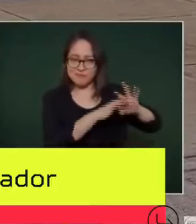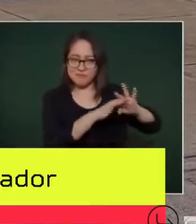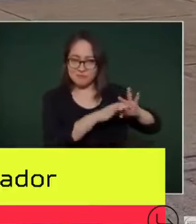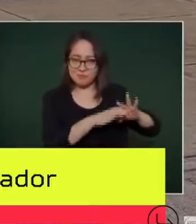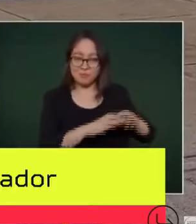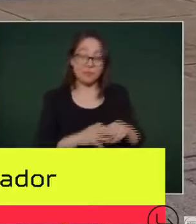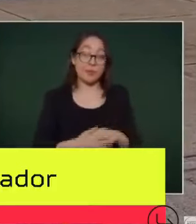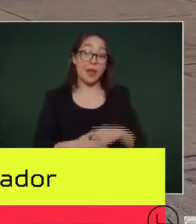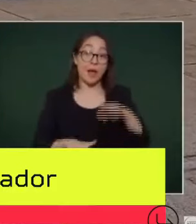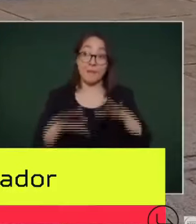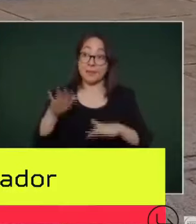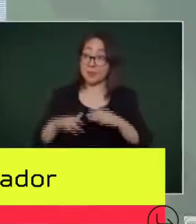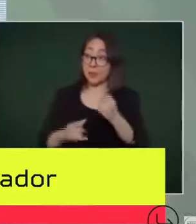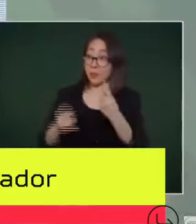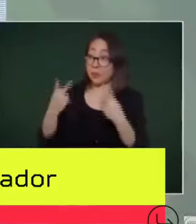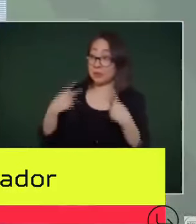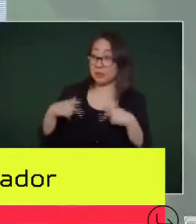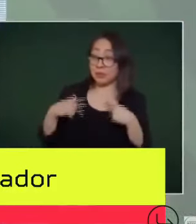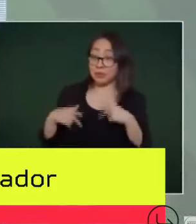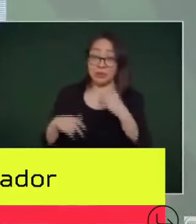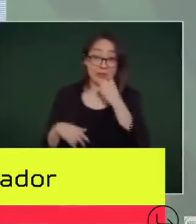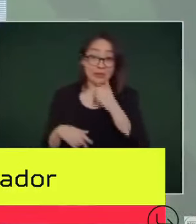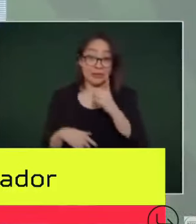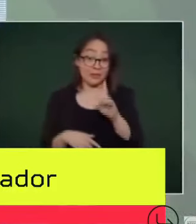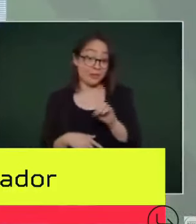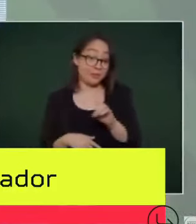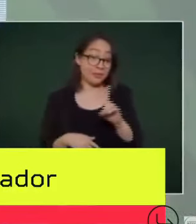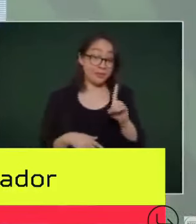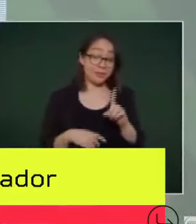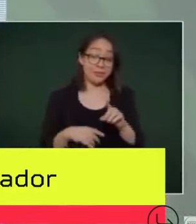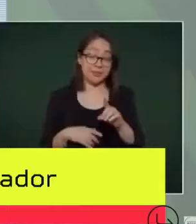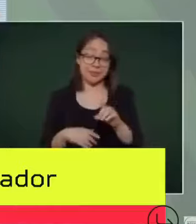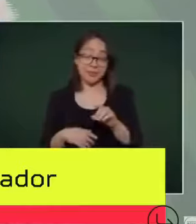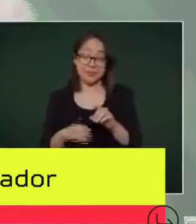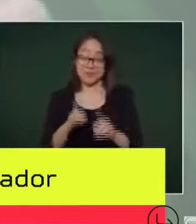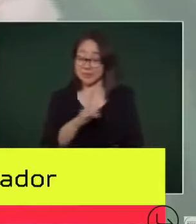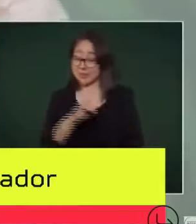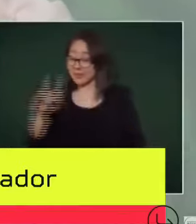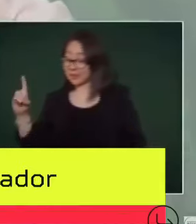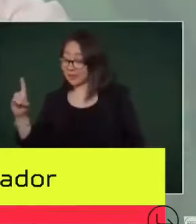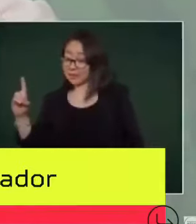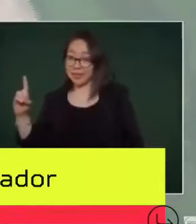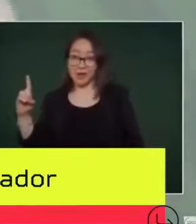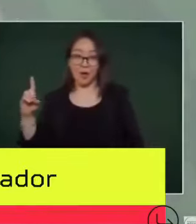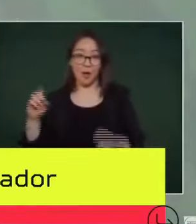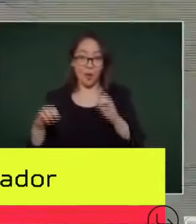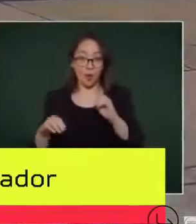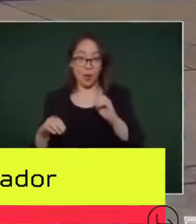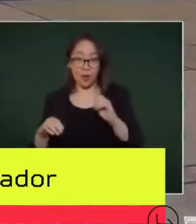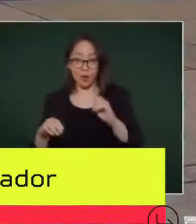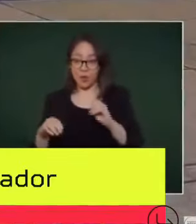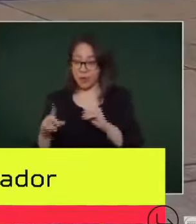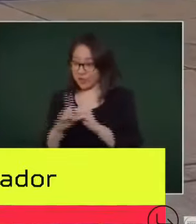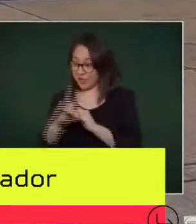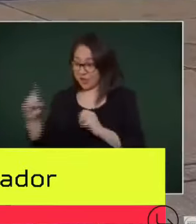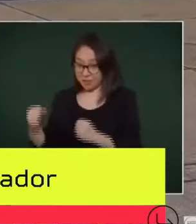derecha, extrema derecha. No. Es una nada